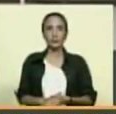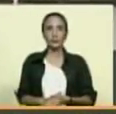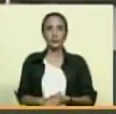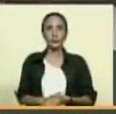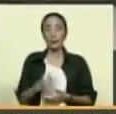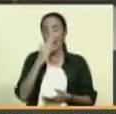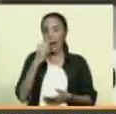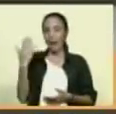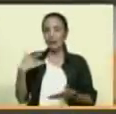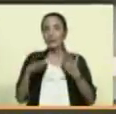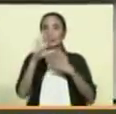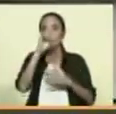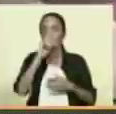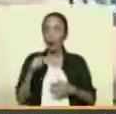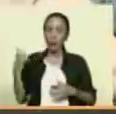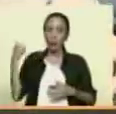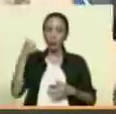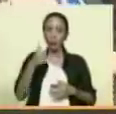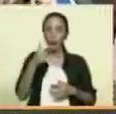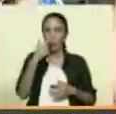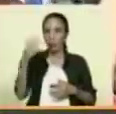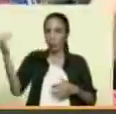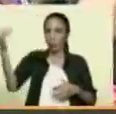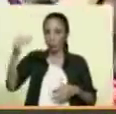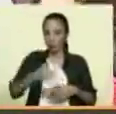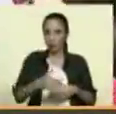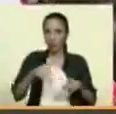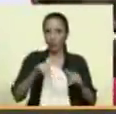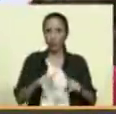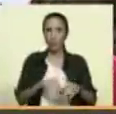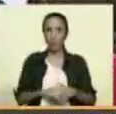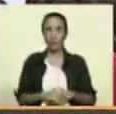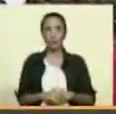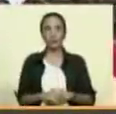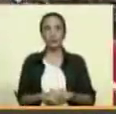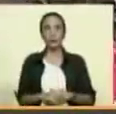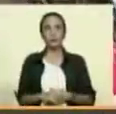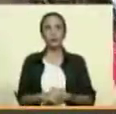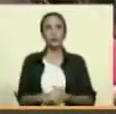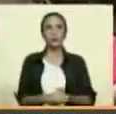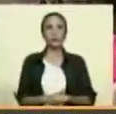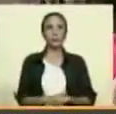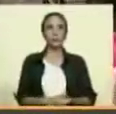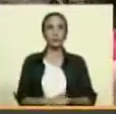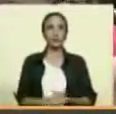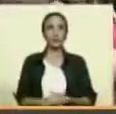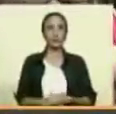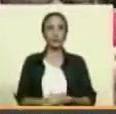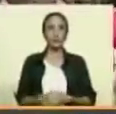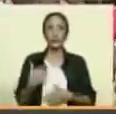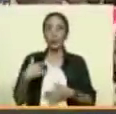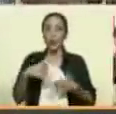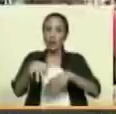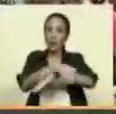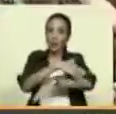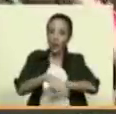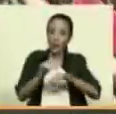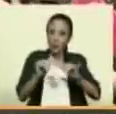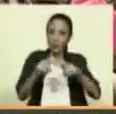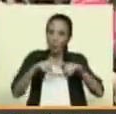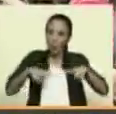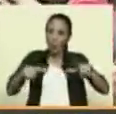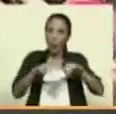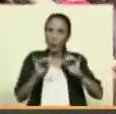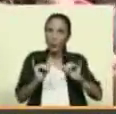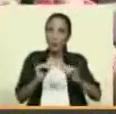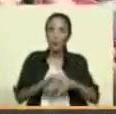hace 5 años. Aquí mismo vine yo, esta misma calle, Adán,